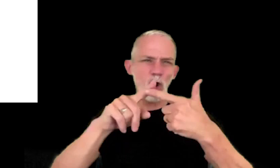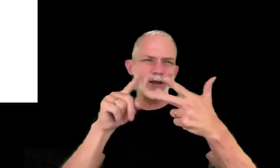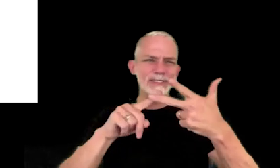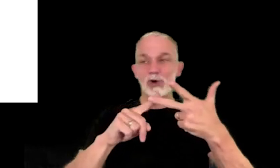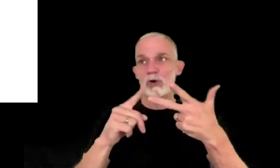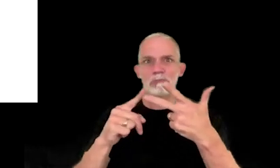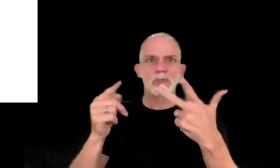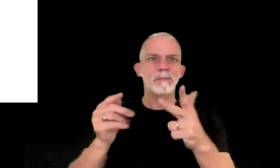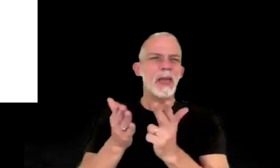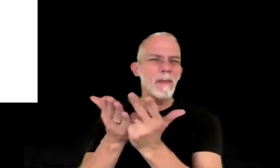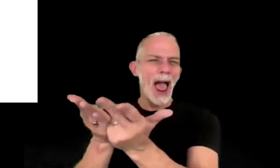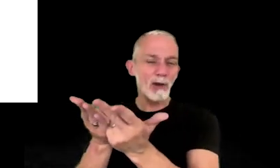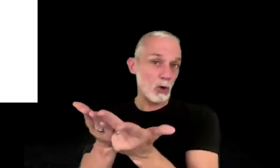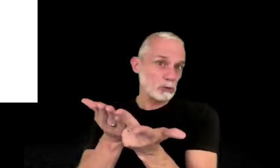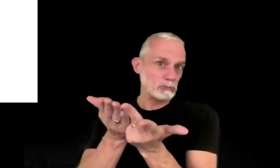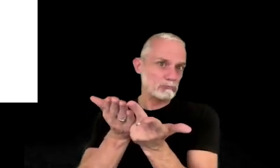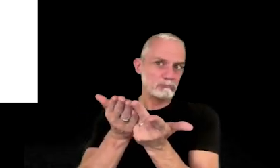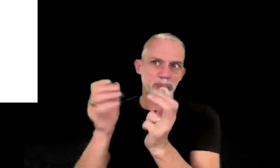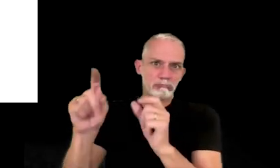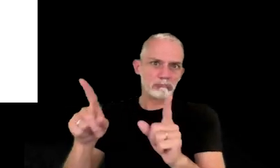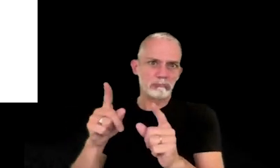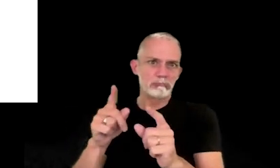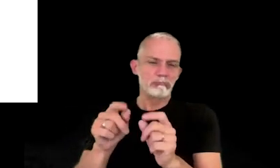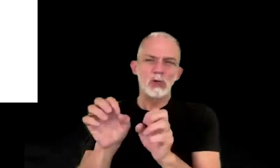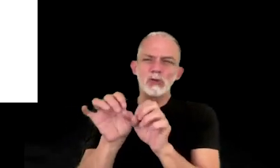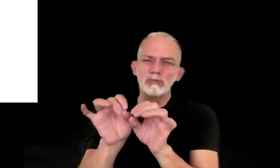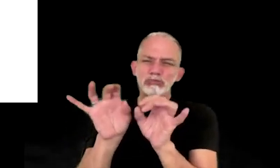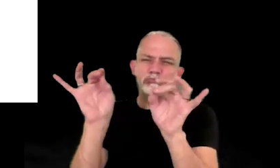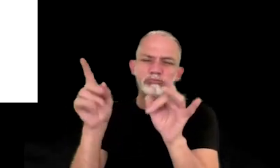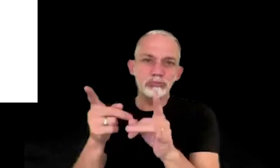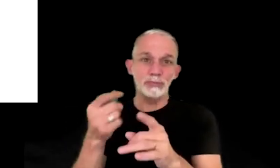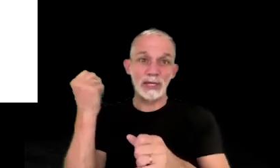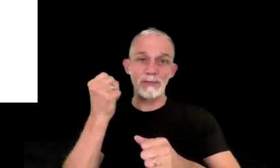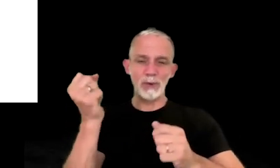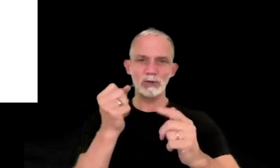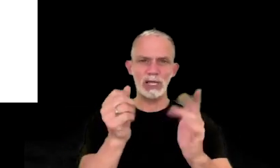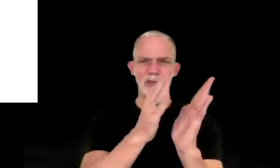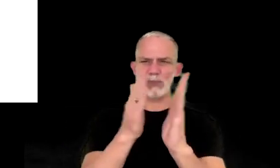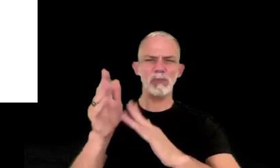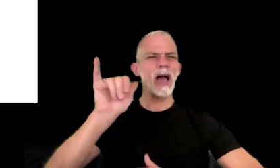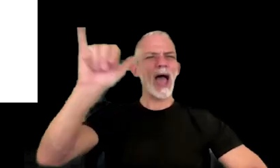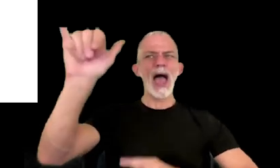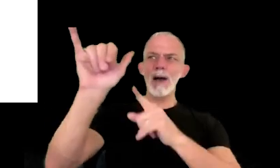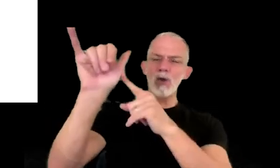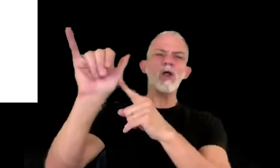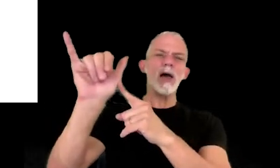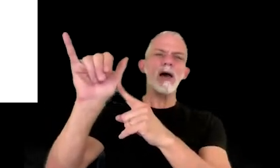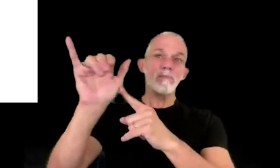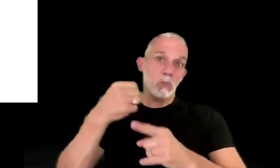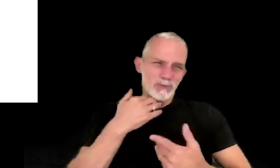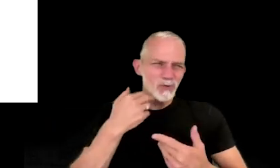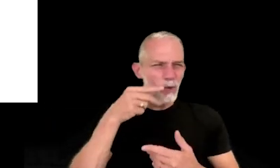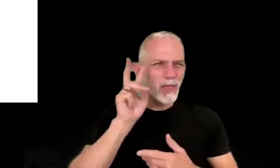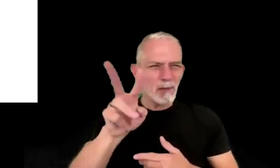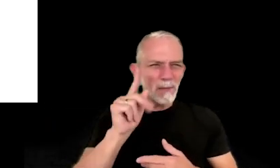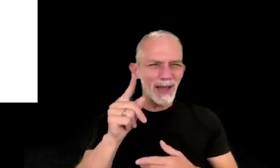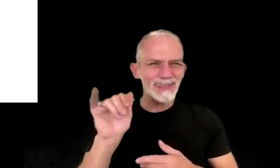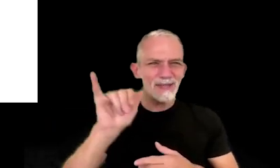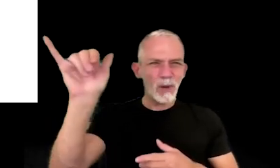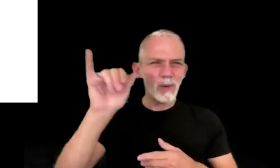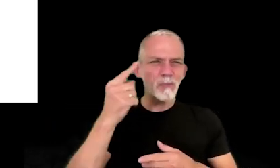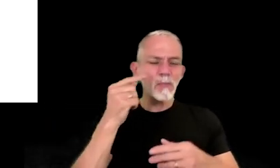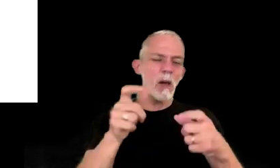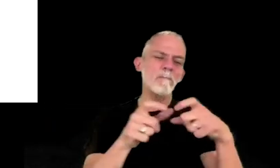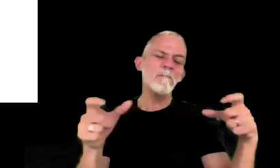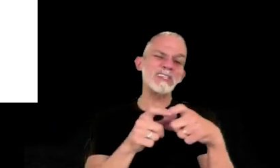transporte marítimo, etc. Por eso fíjense la importancia que le va dando las líneas aéreas. No sé si ustedes ven que quizás consultan un pasaje